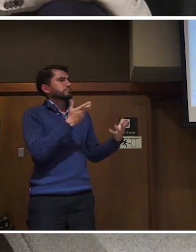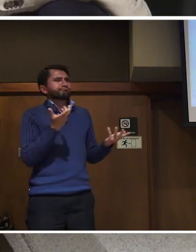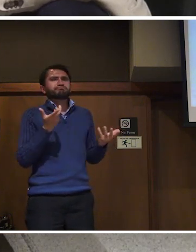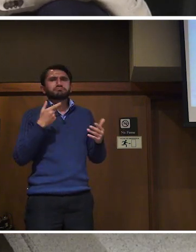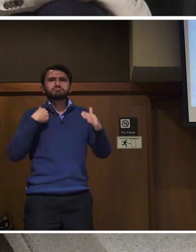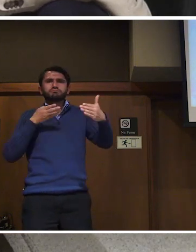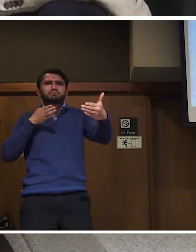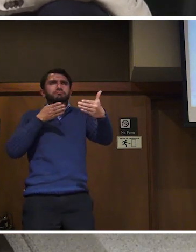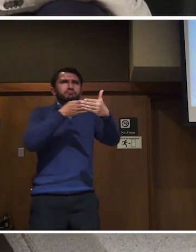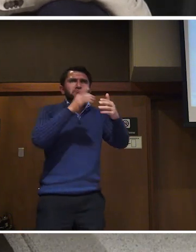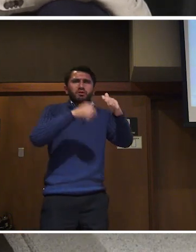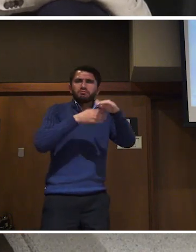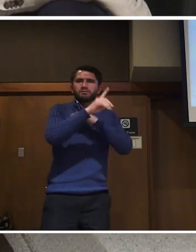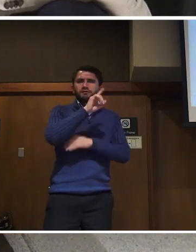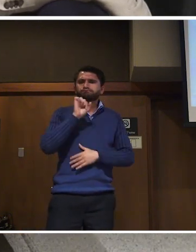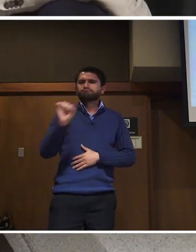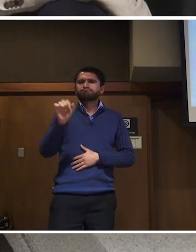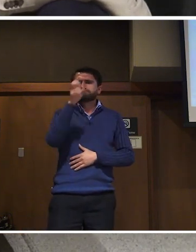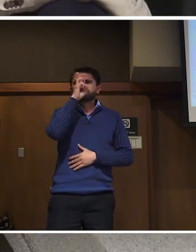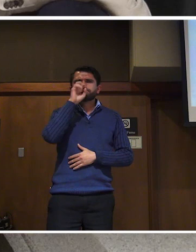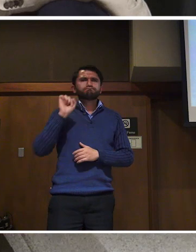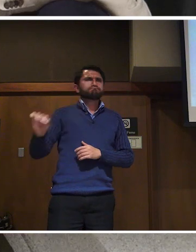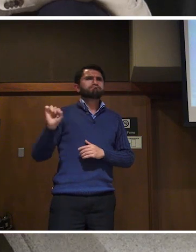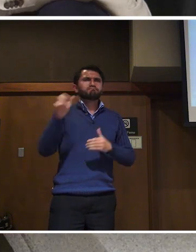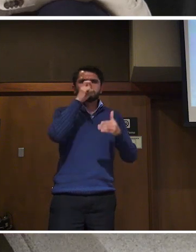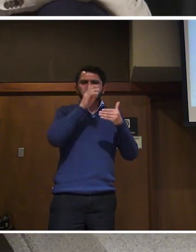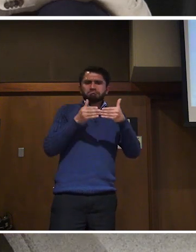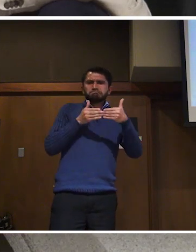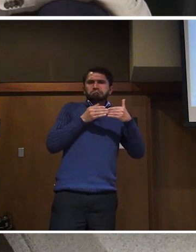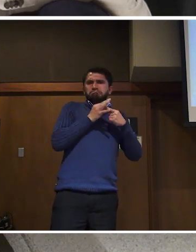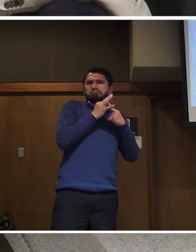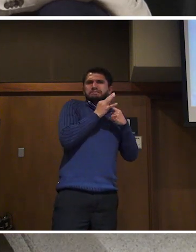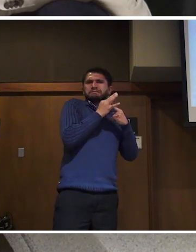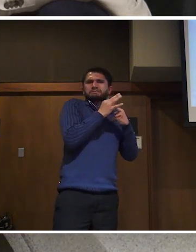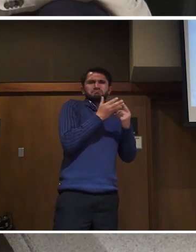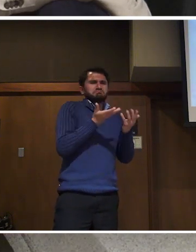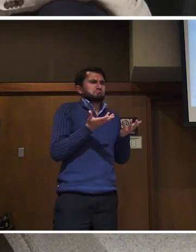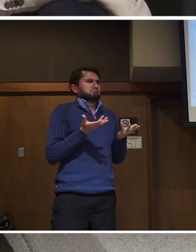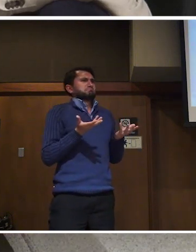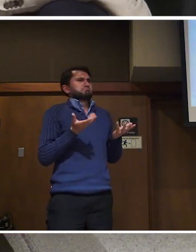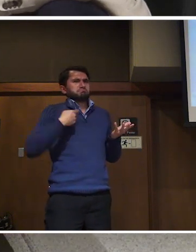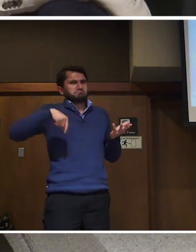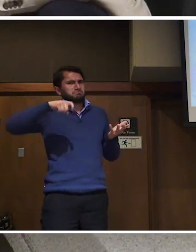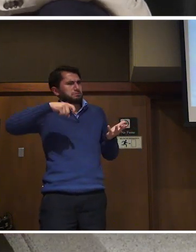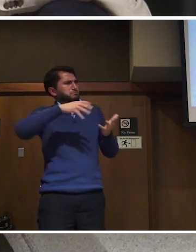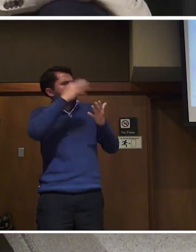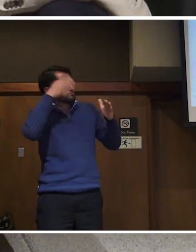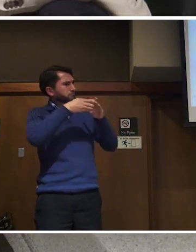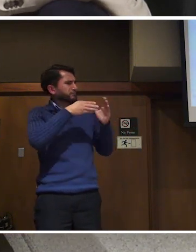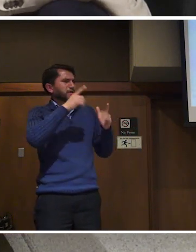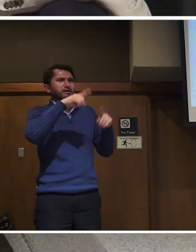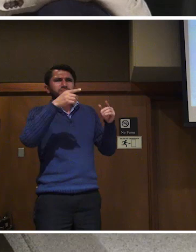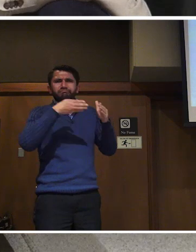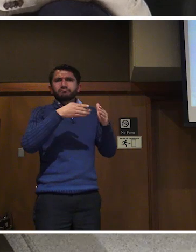Nacional y quería preguntarle al respecto porque en el